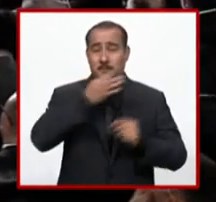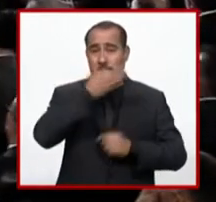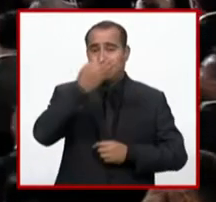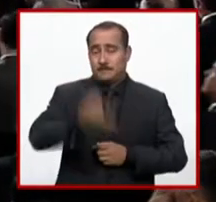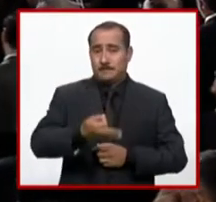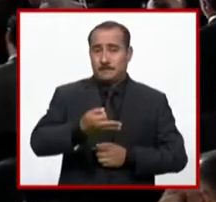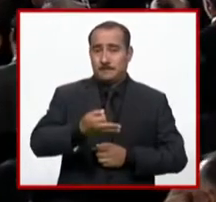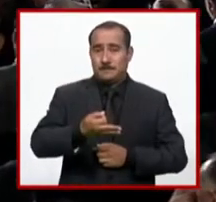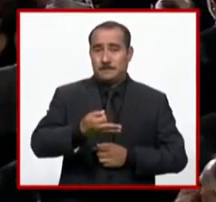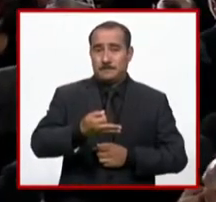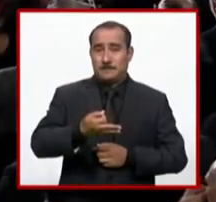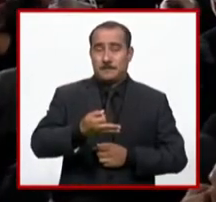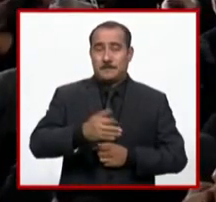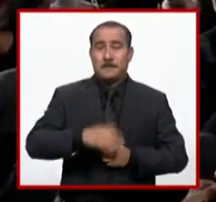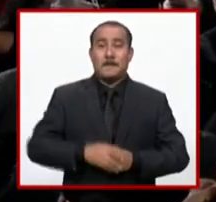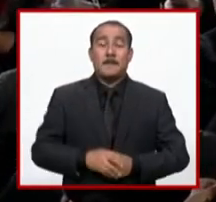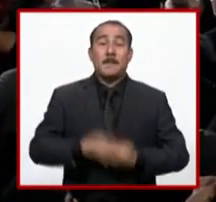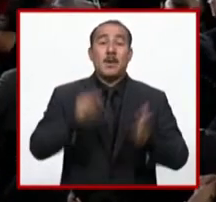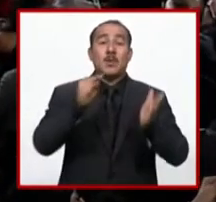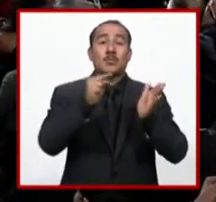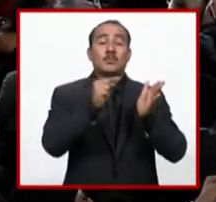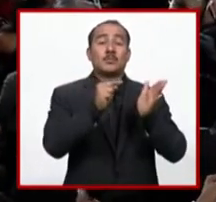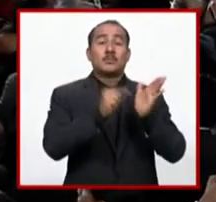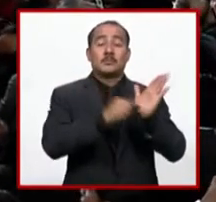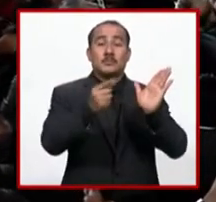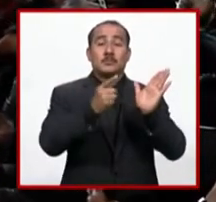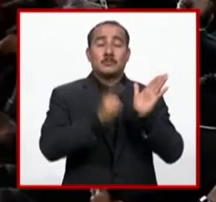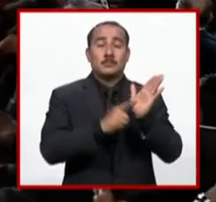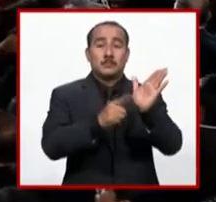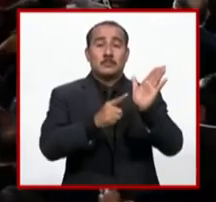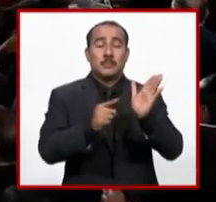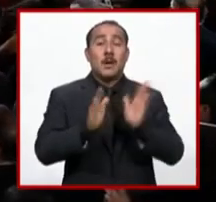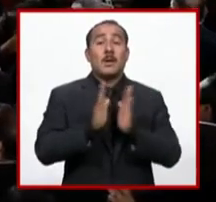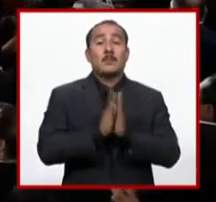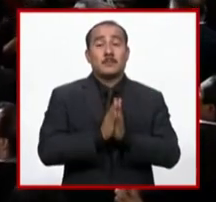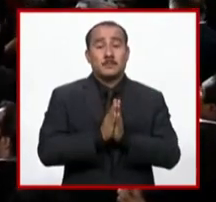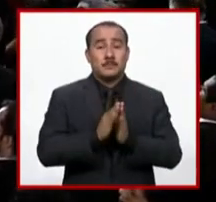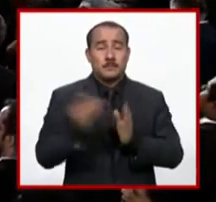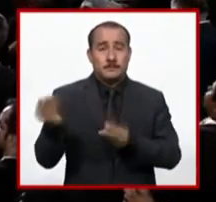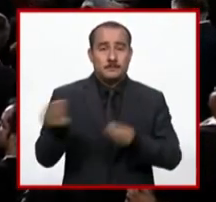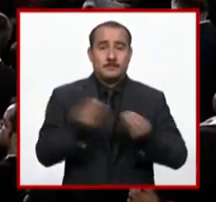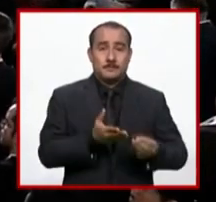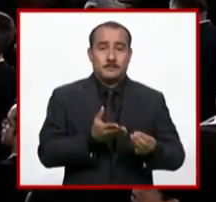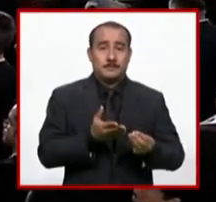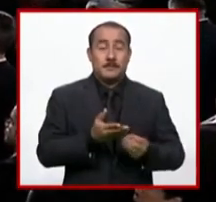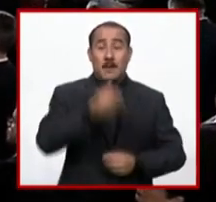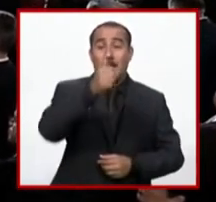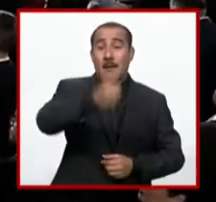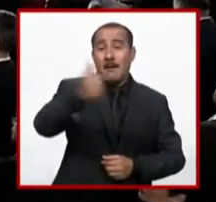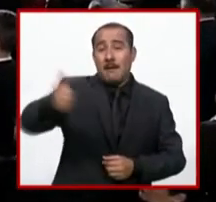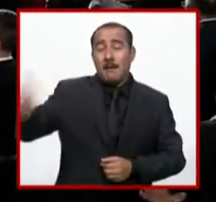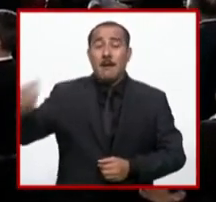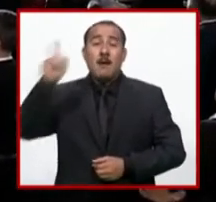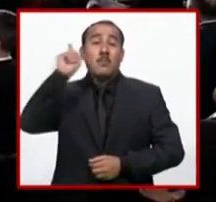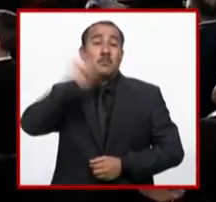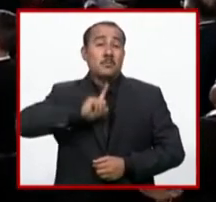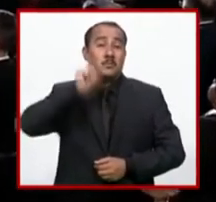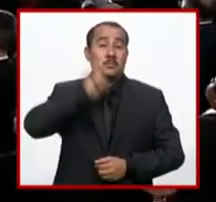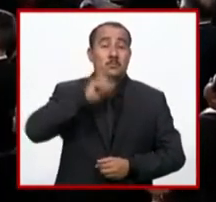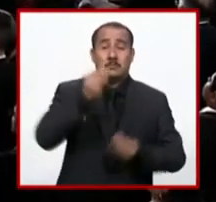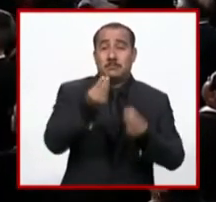compartirles. Es un botón de auxilio que quisiera que me puedan traer, que le vamos a dar a todas aquellas